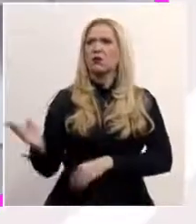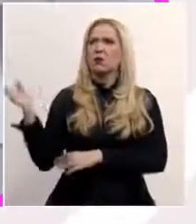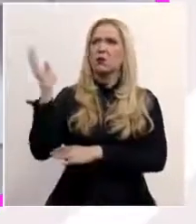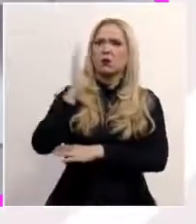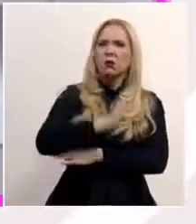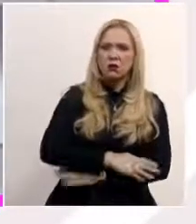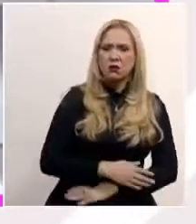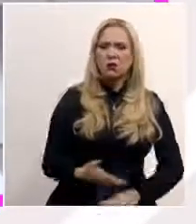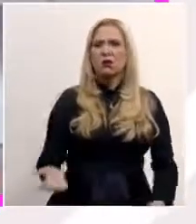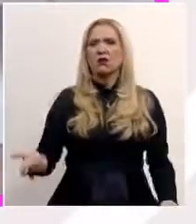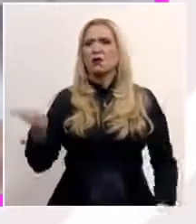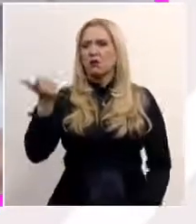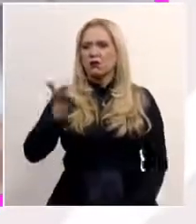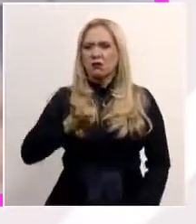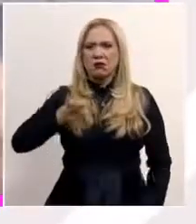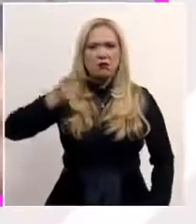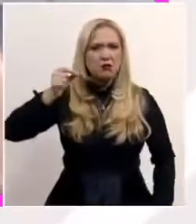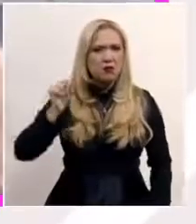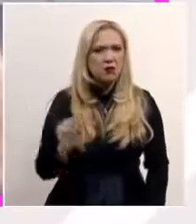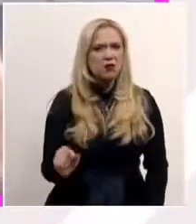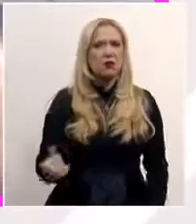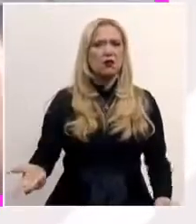que les, o sea,